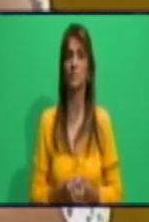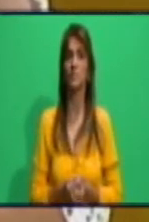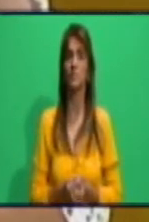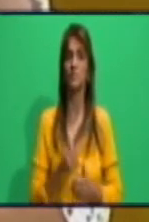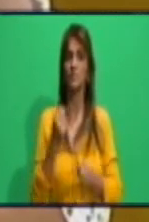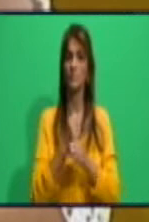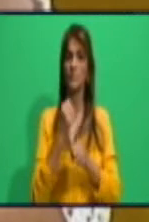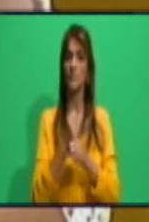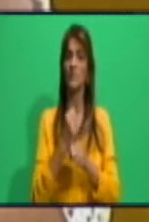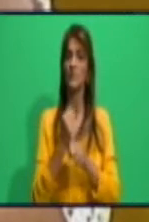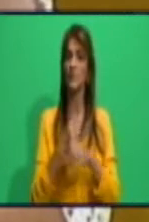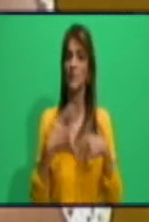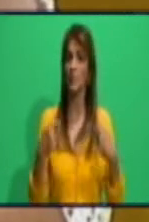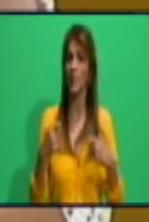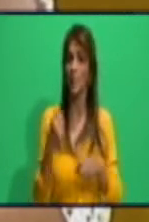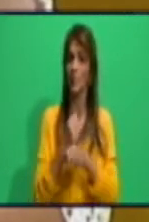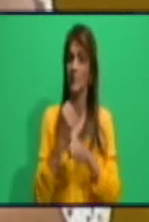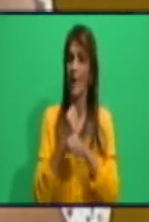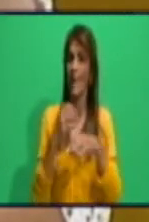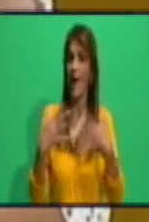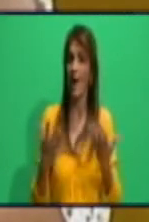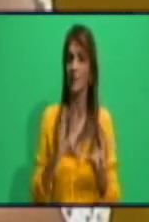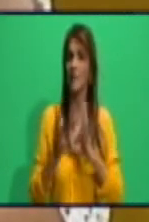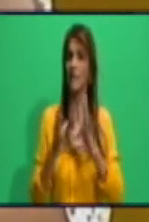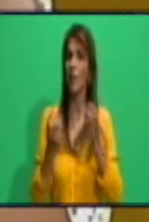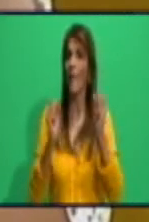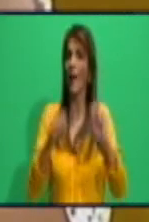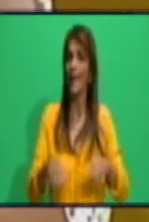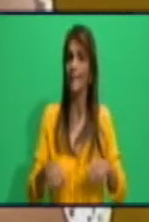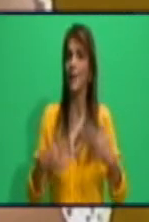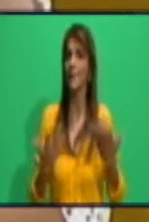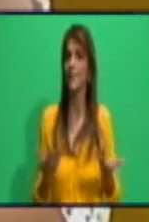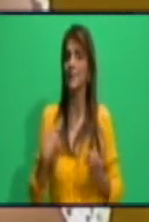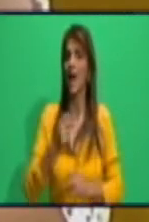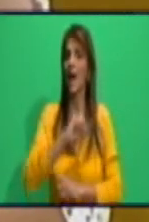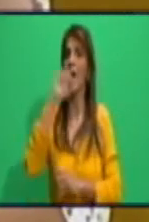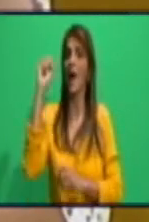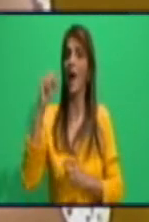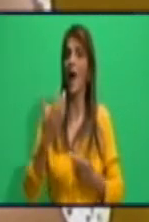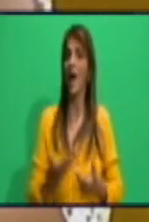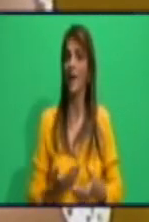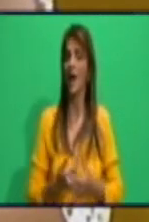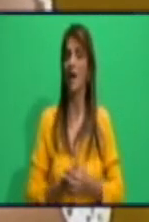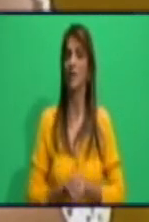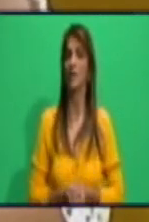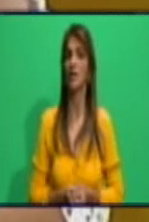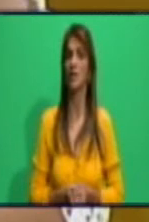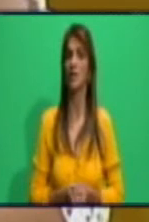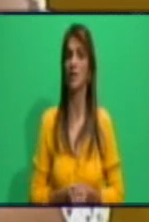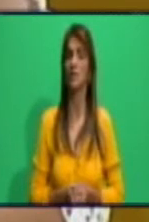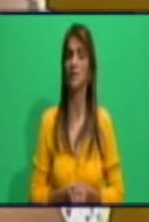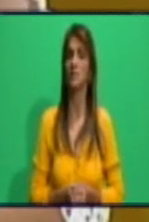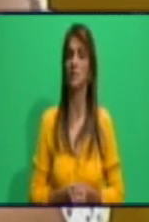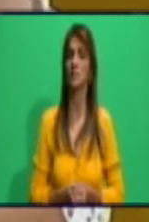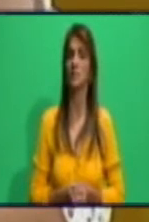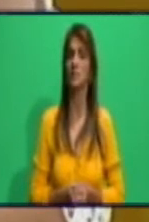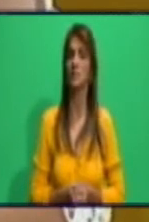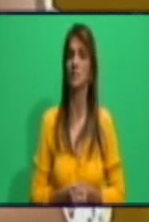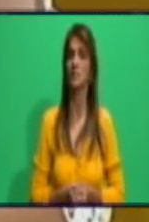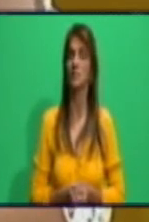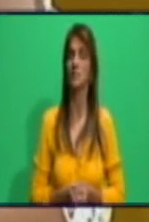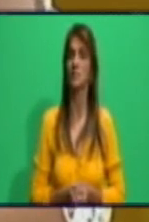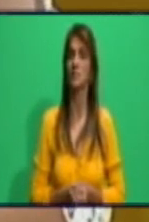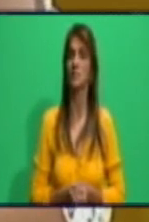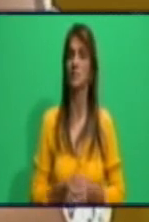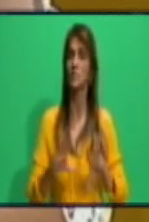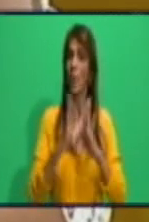trabajar en equipo que permita ganar en el tema de la pesquisa.